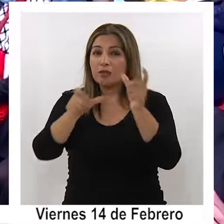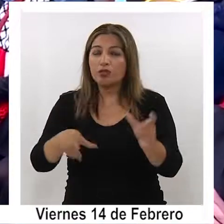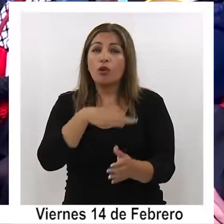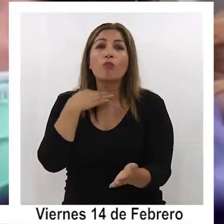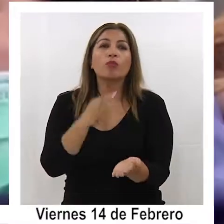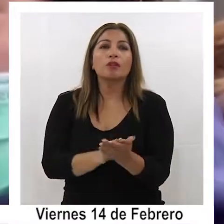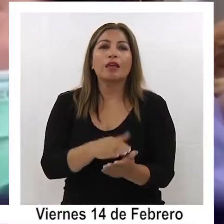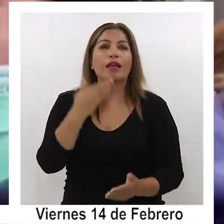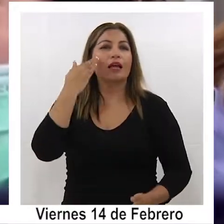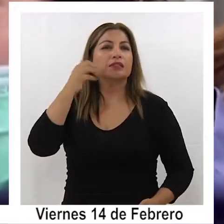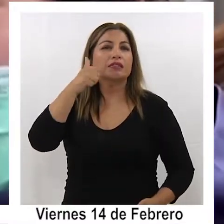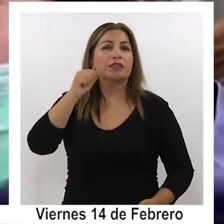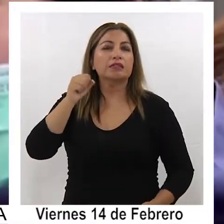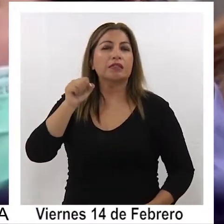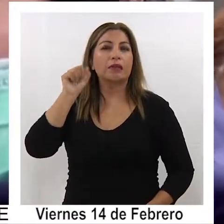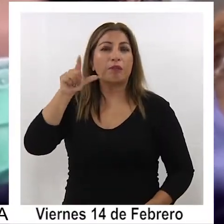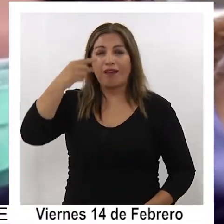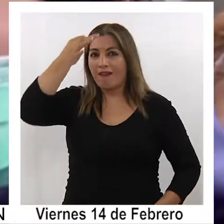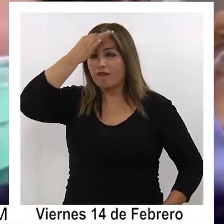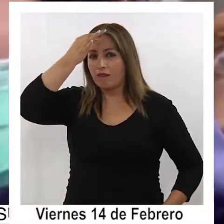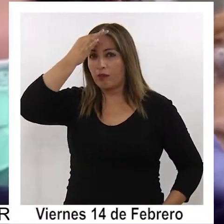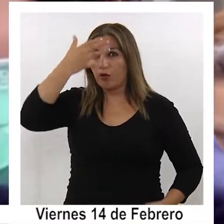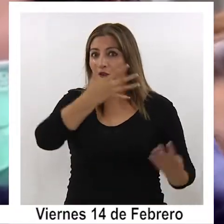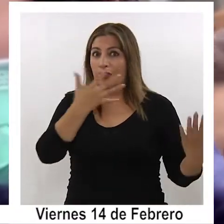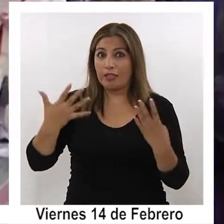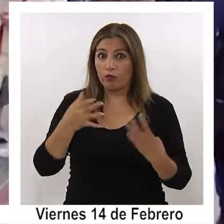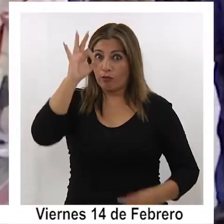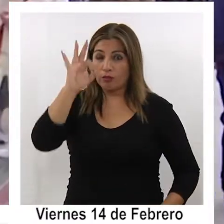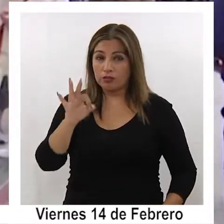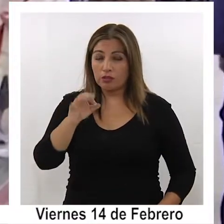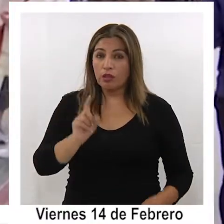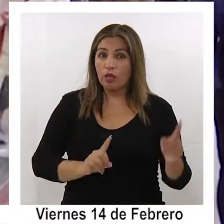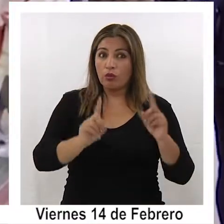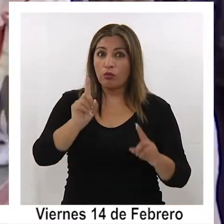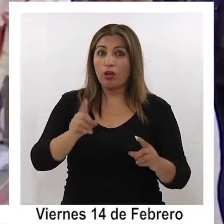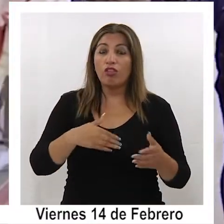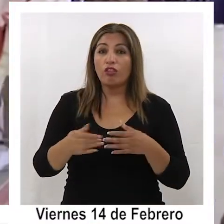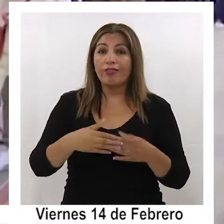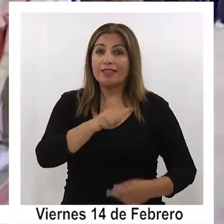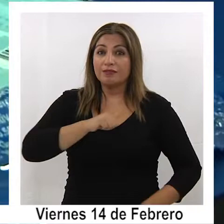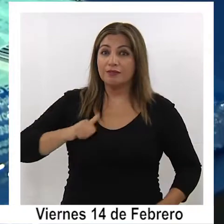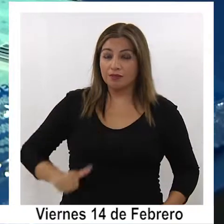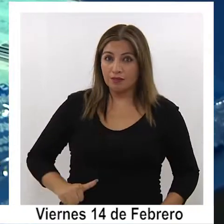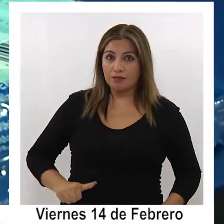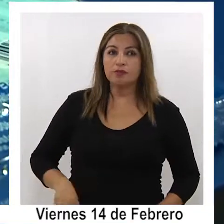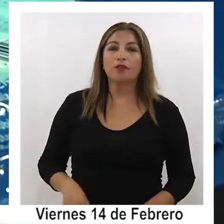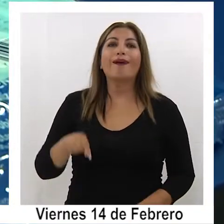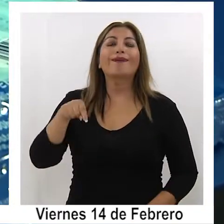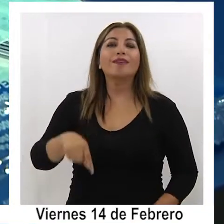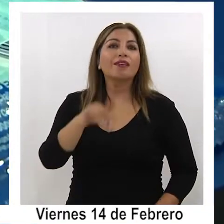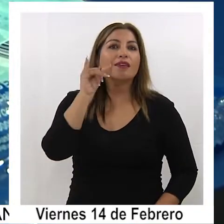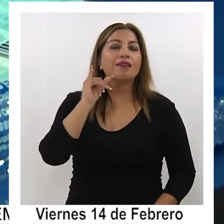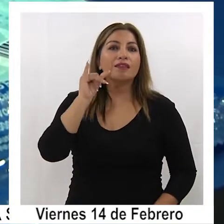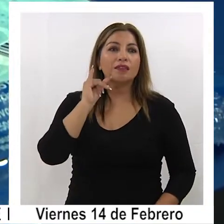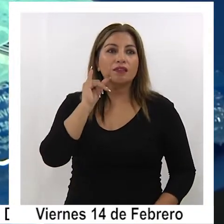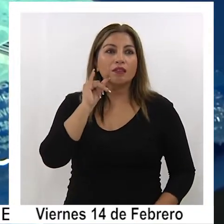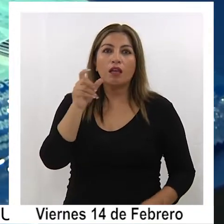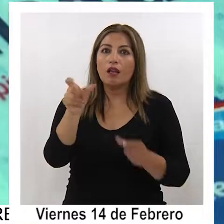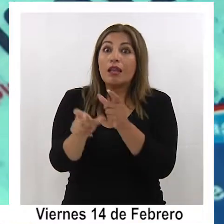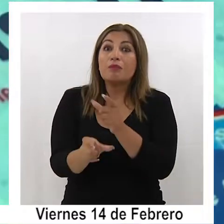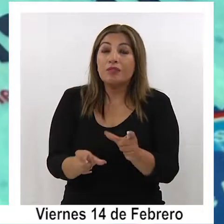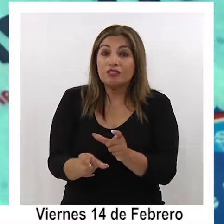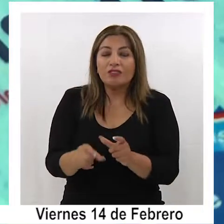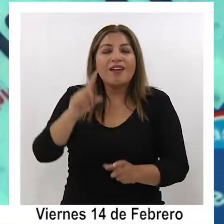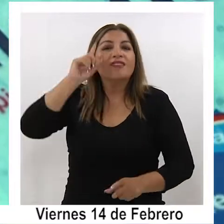casi 60.000 infectados, el 99% de ellos en China. En Iquique, la población no está